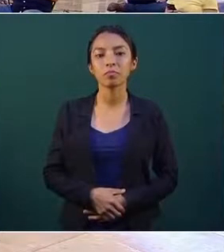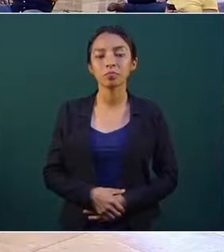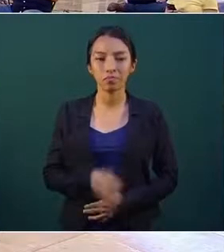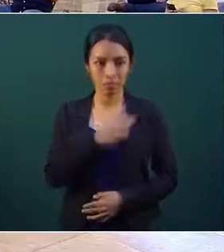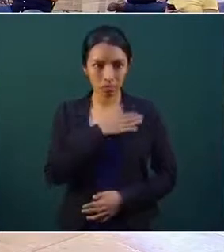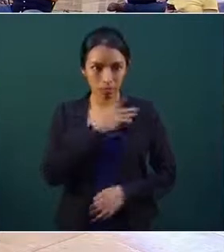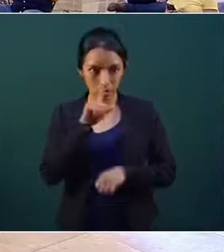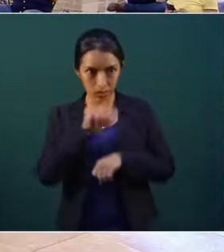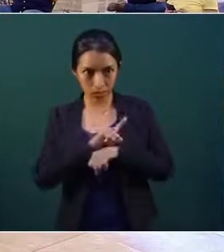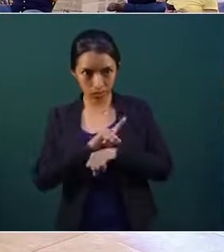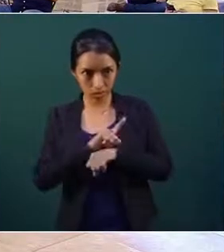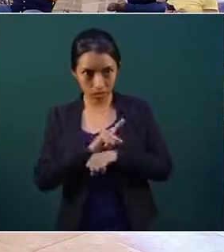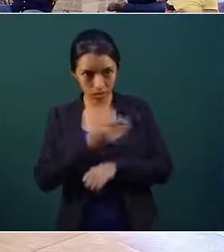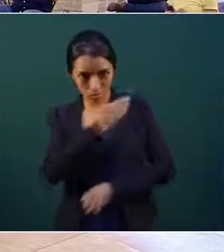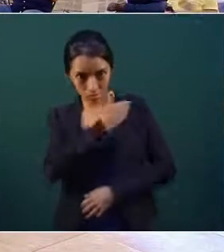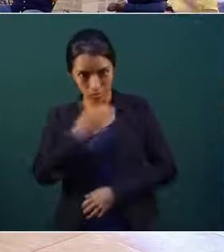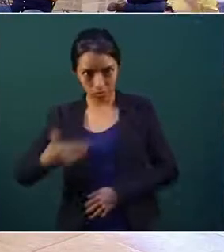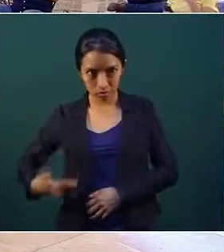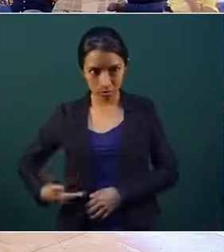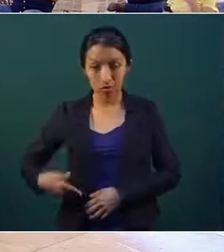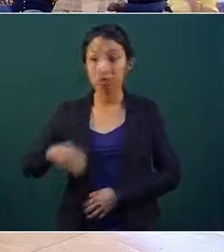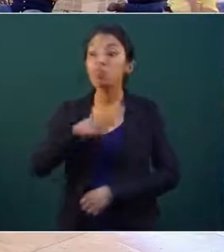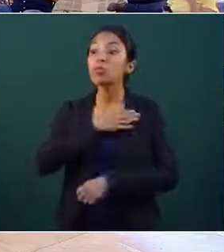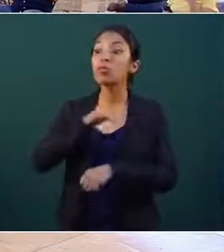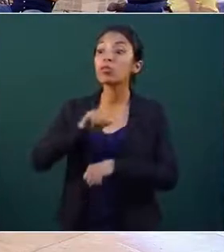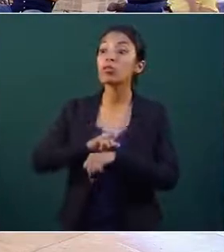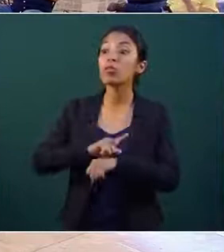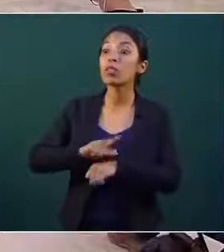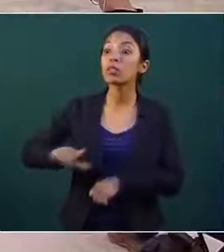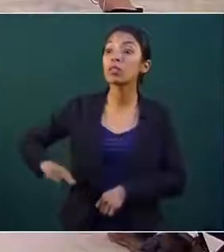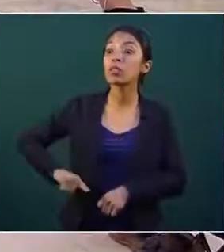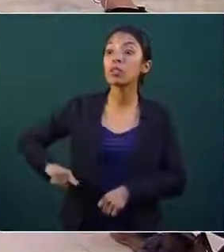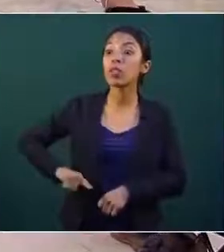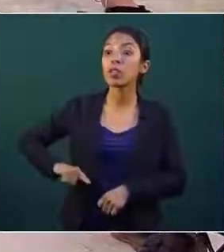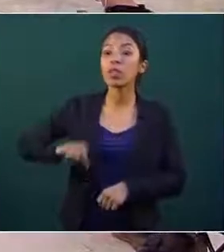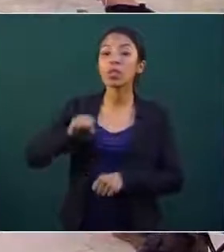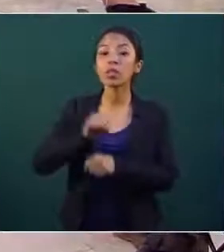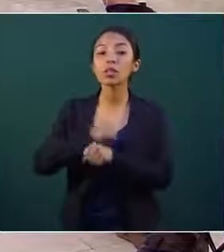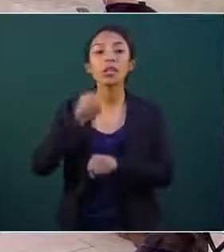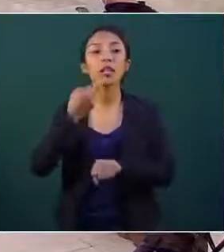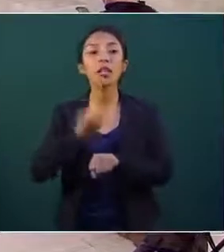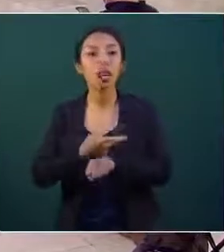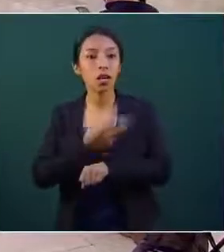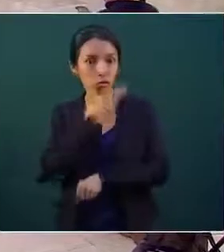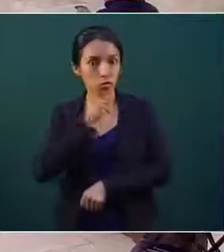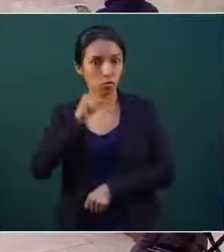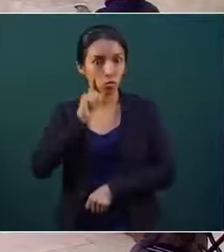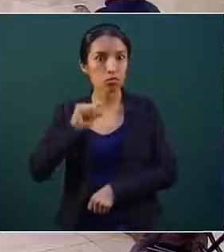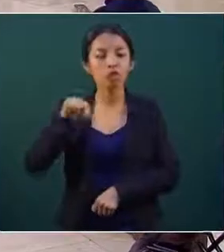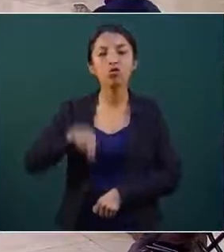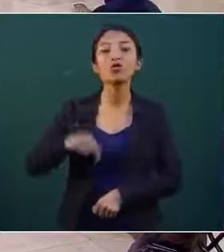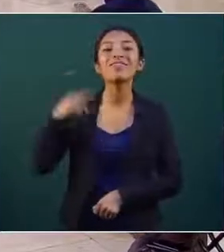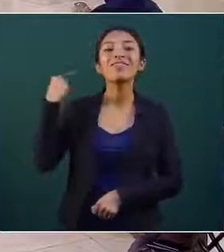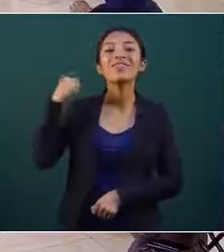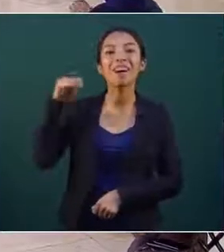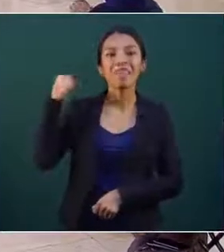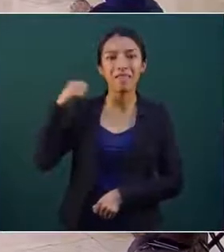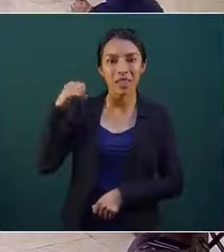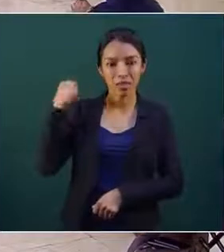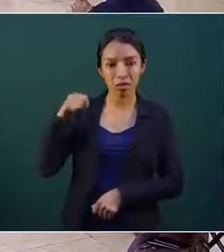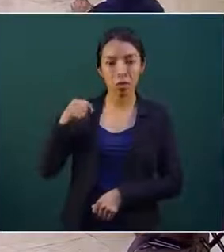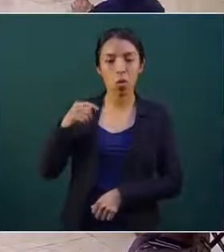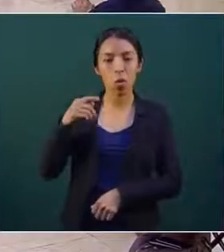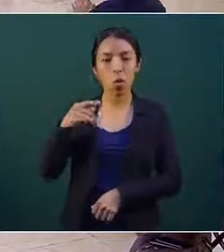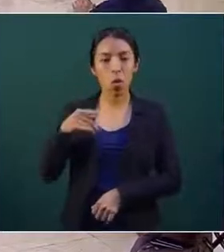Buenos días, señor presidente. Buenos días, gobernador, secretarios, secretarias. Mi nombre es Diego Elías Cedillo, de Tabasco Hoy, Campeche Hoy, Quintana Roo